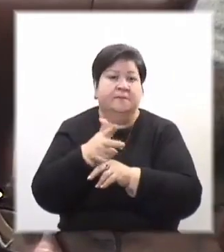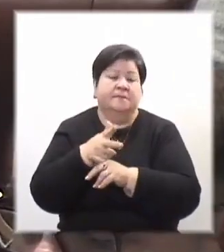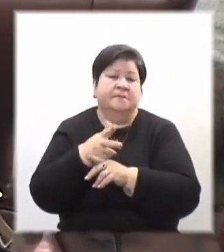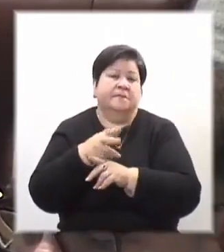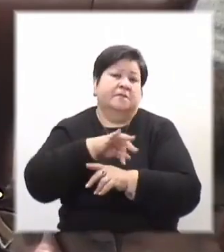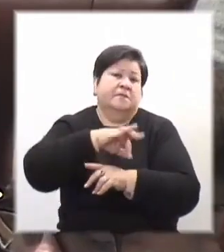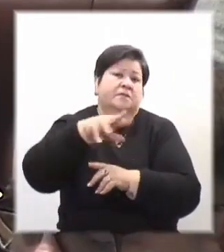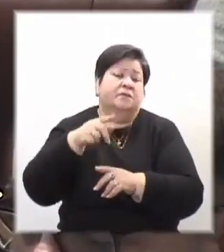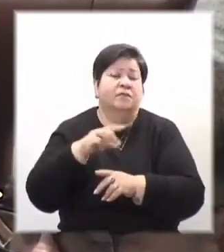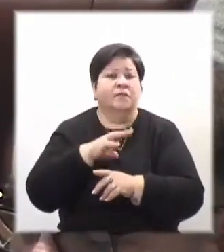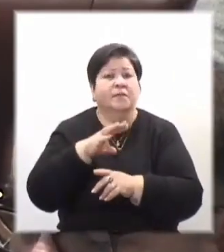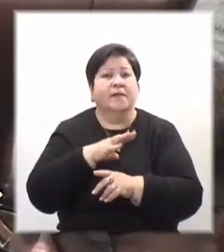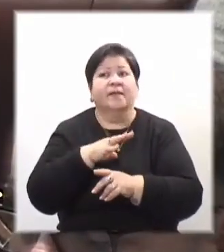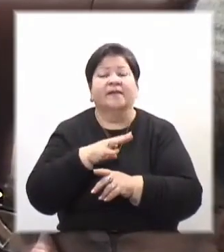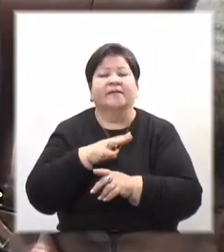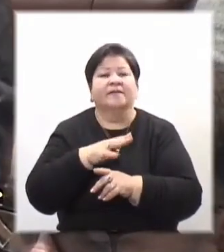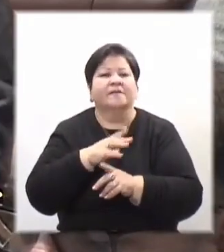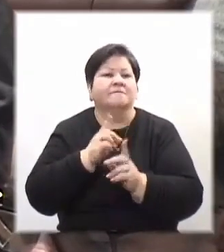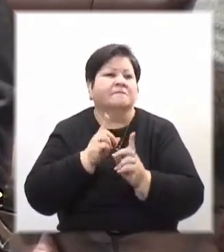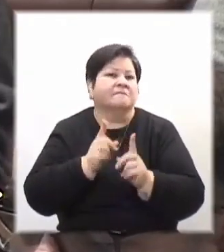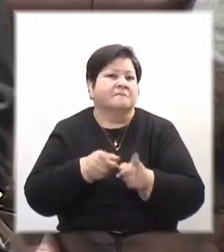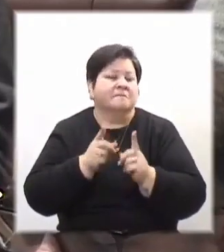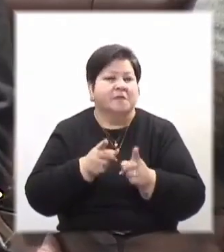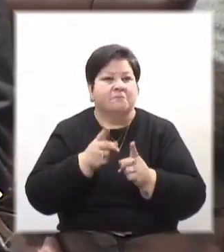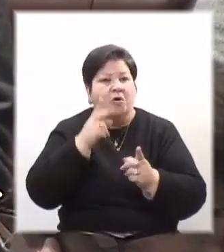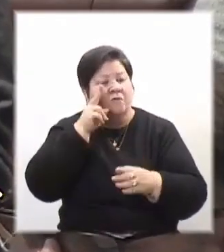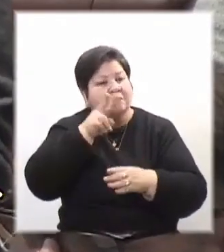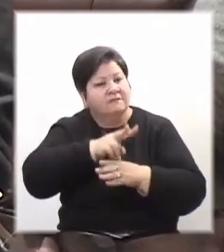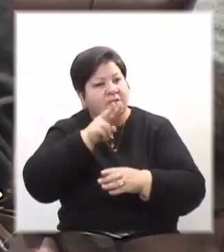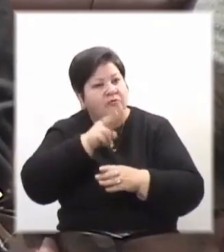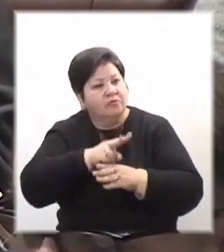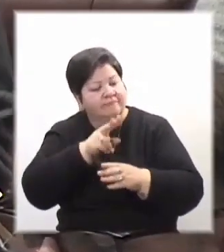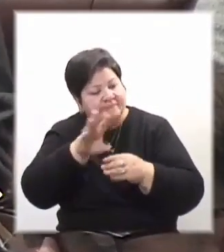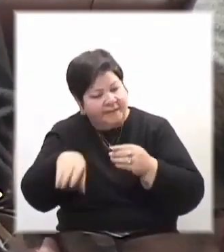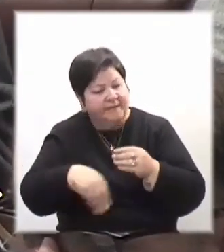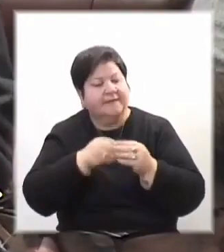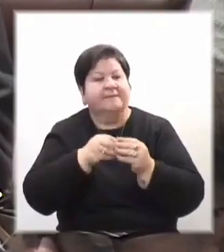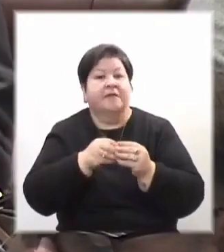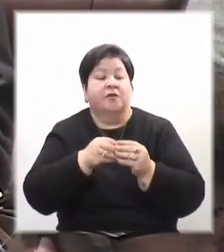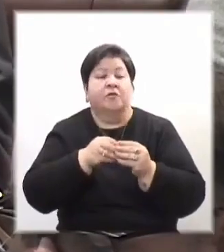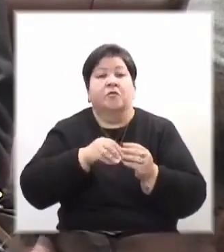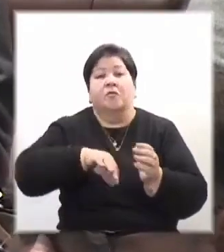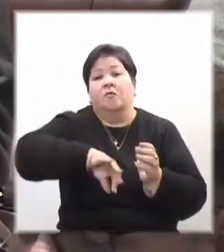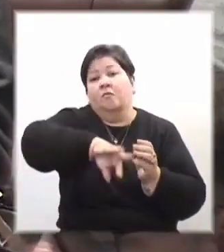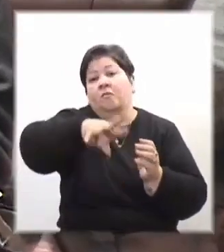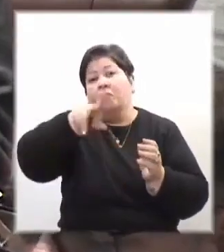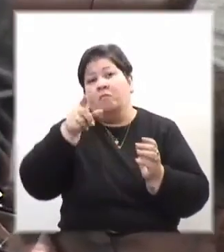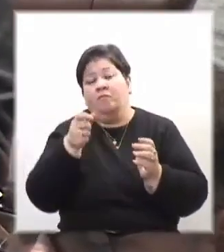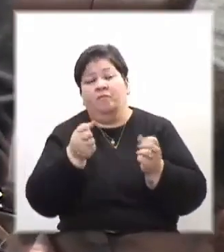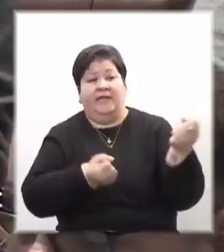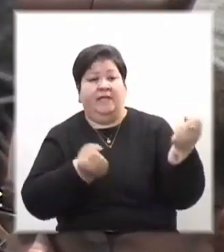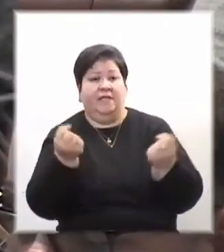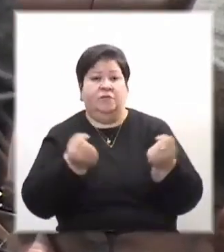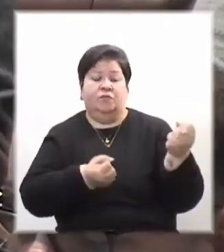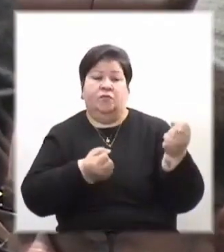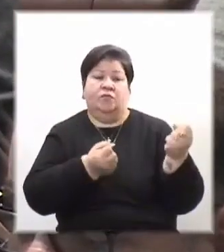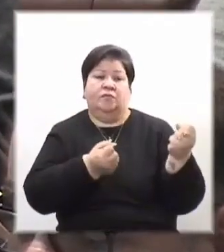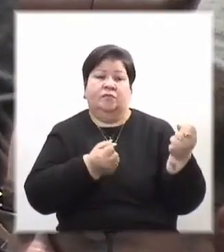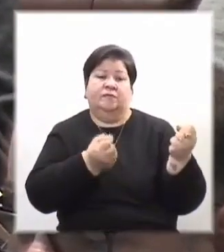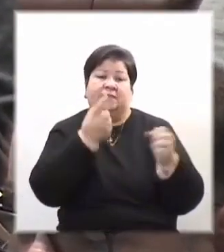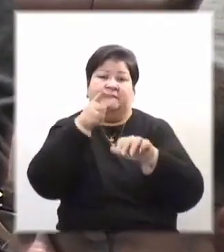con lo que el propio observatorio agrega y es lo que acabo de decir los hurtos a los vehículos aumentaron un